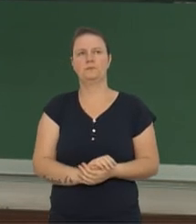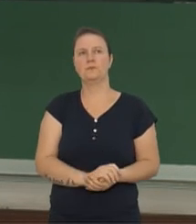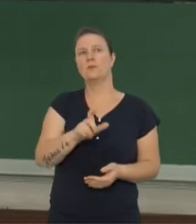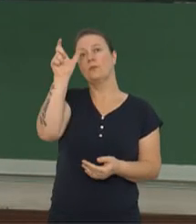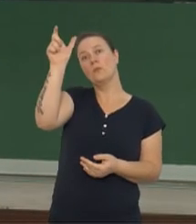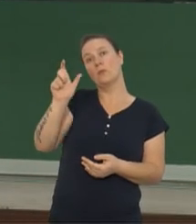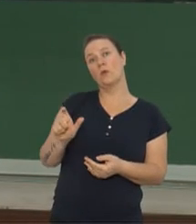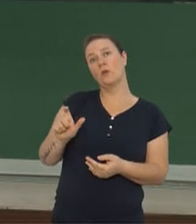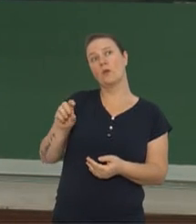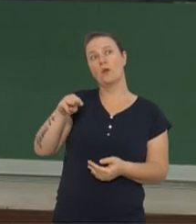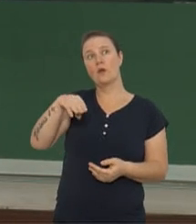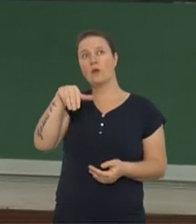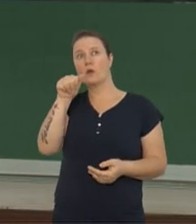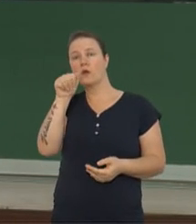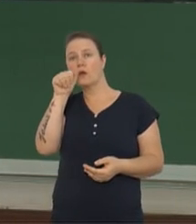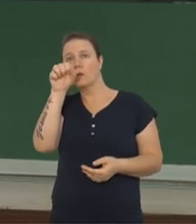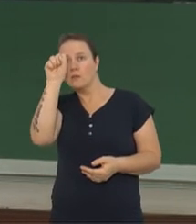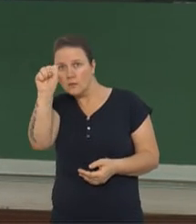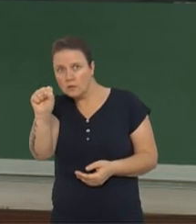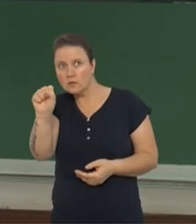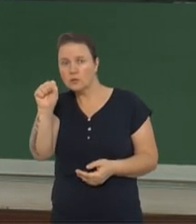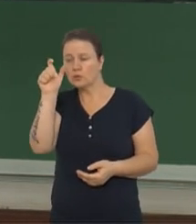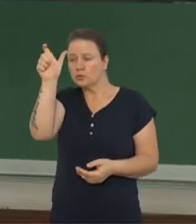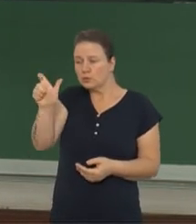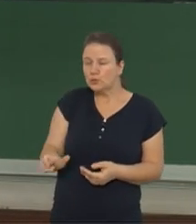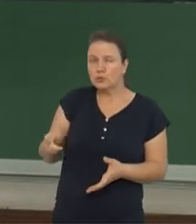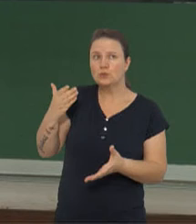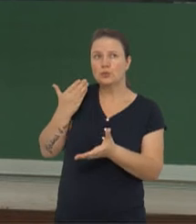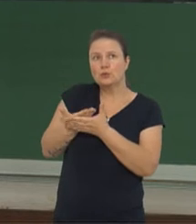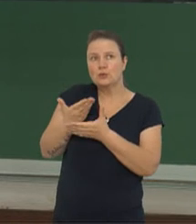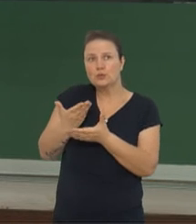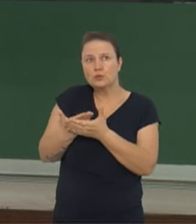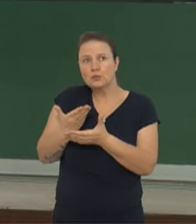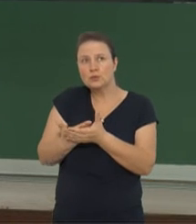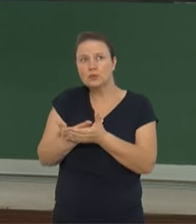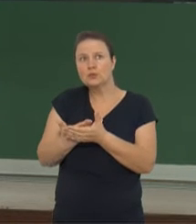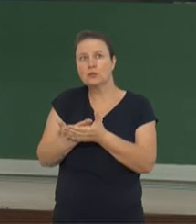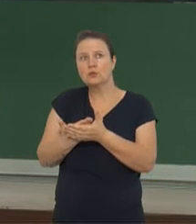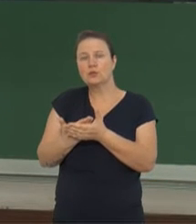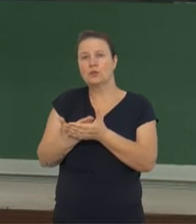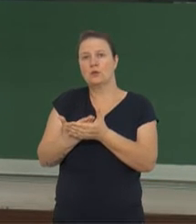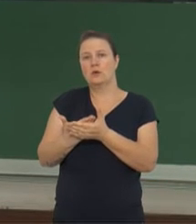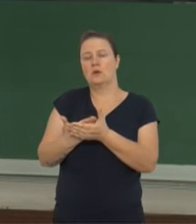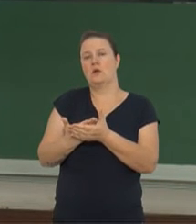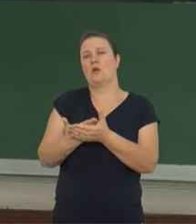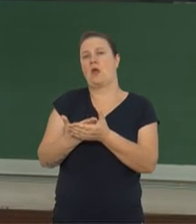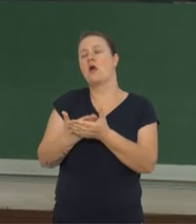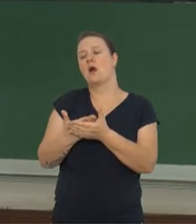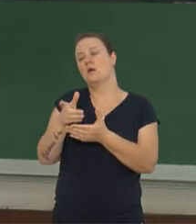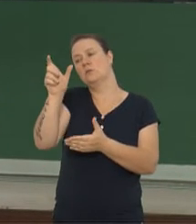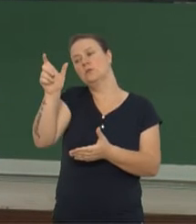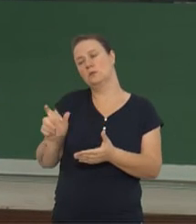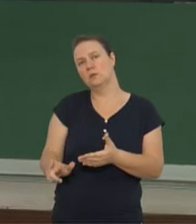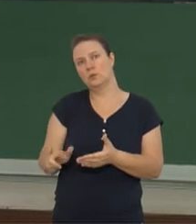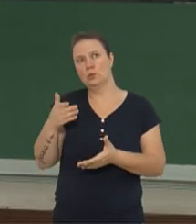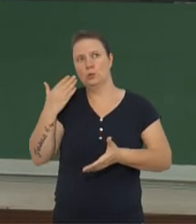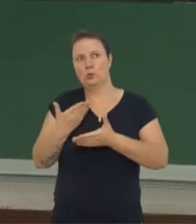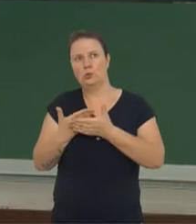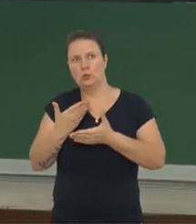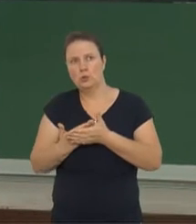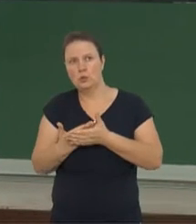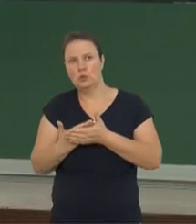la conjunción. El estudiante accede al classroom, más no el aula para nada. O